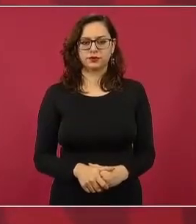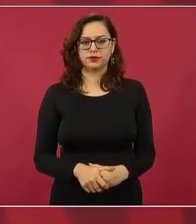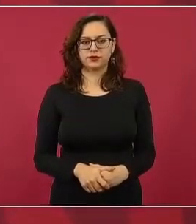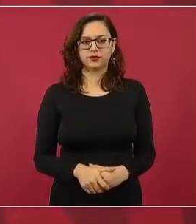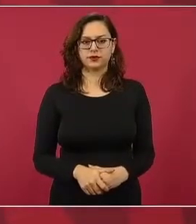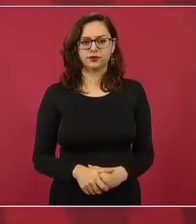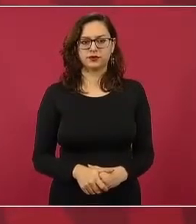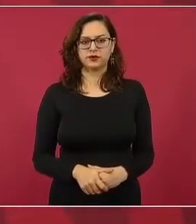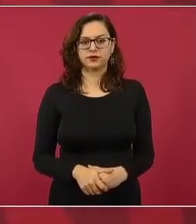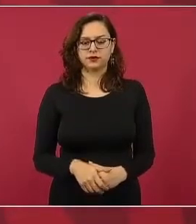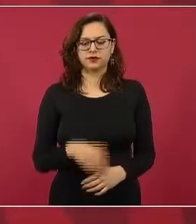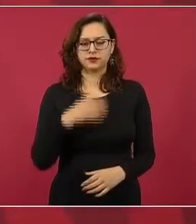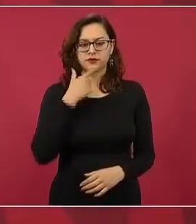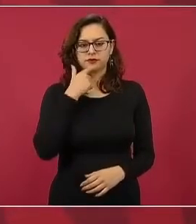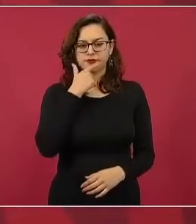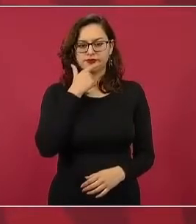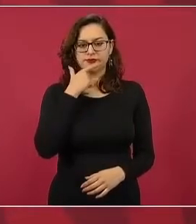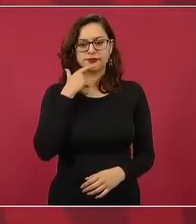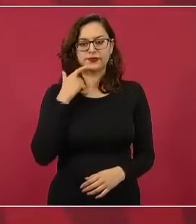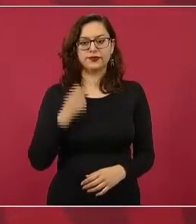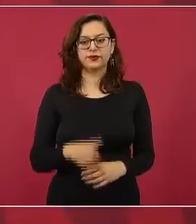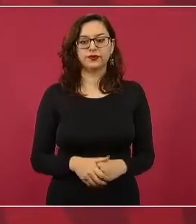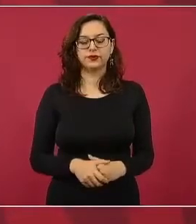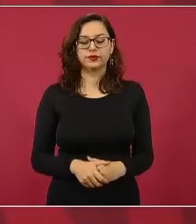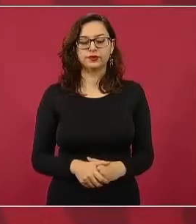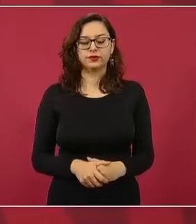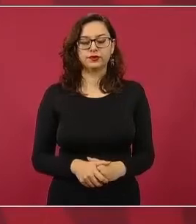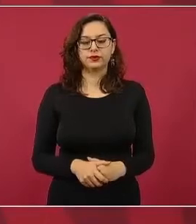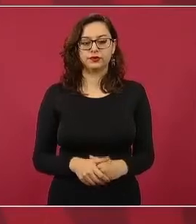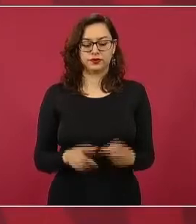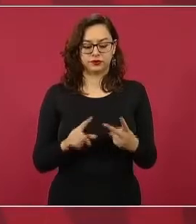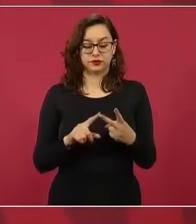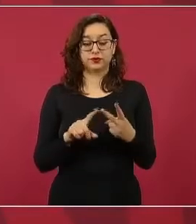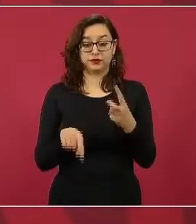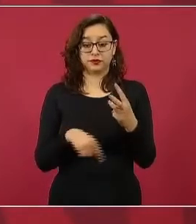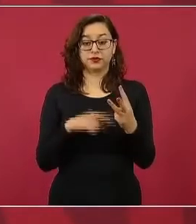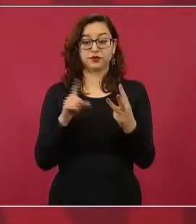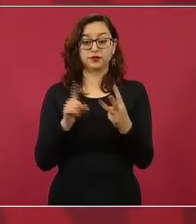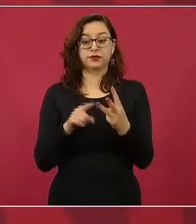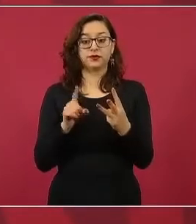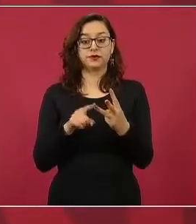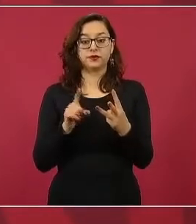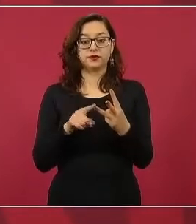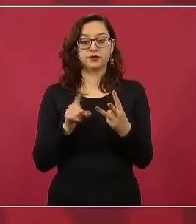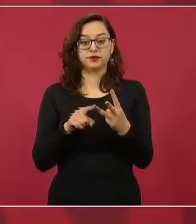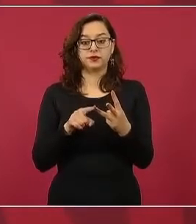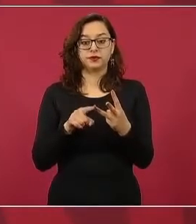Que se revise cuánto subsidio